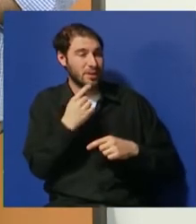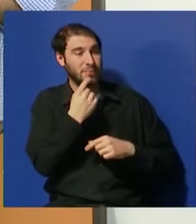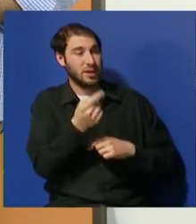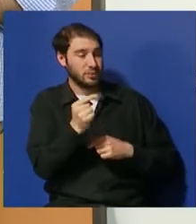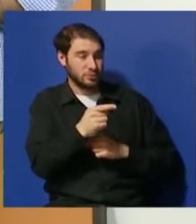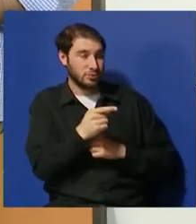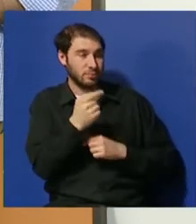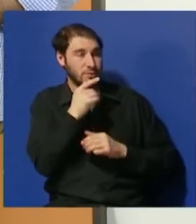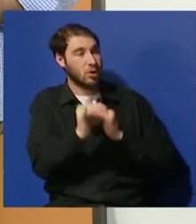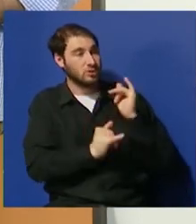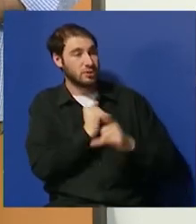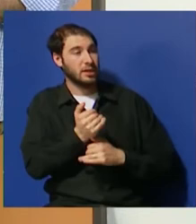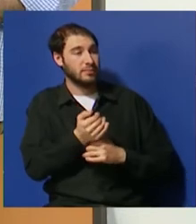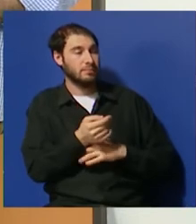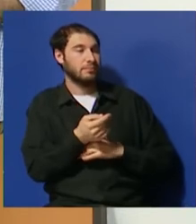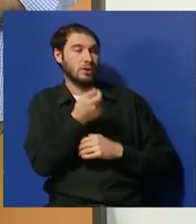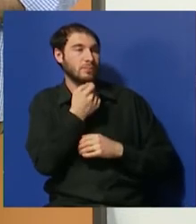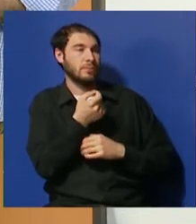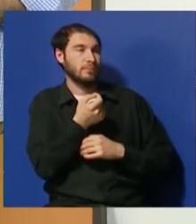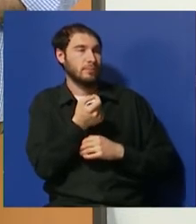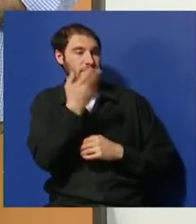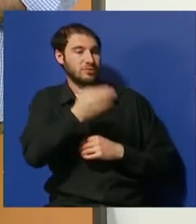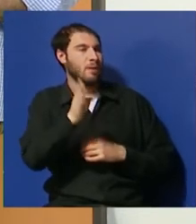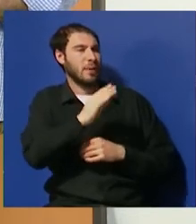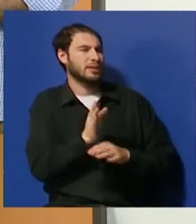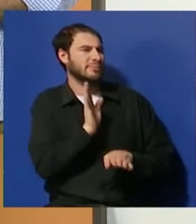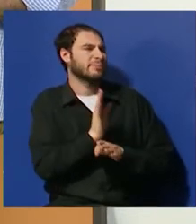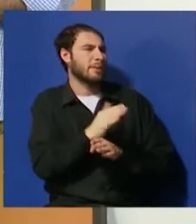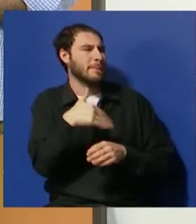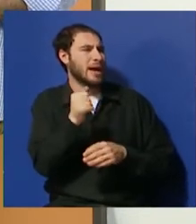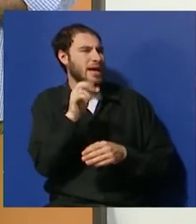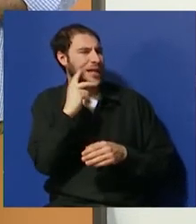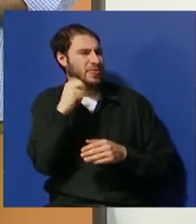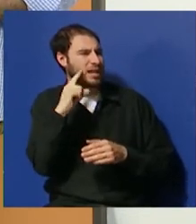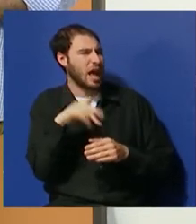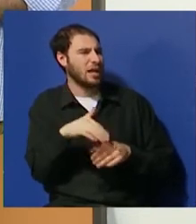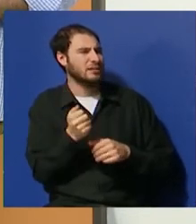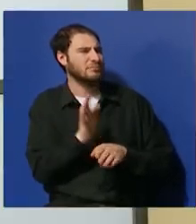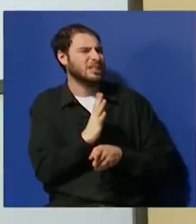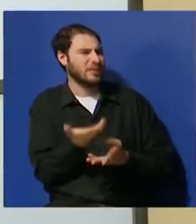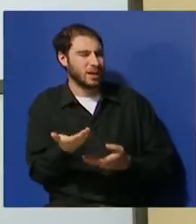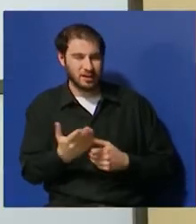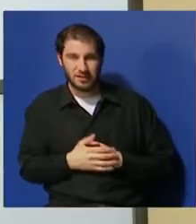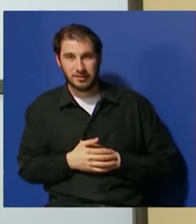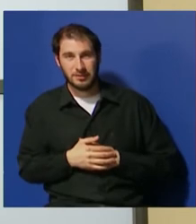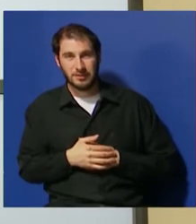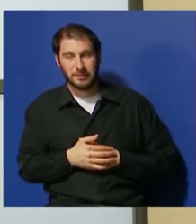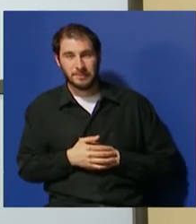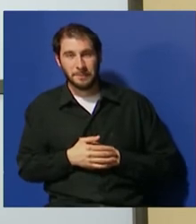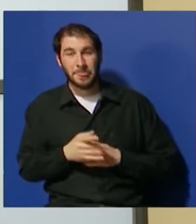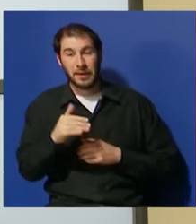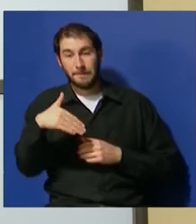pregunto si hay que explicárselo a un brasilero, por ejemplo, que es la Mariandina, ¿cómo se lo explicaríamos? Bueno, mirá,